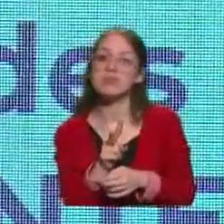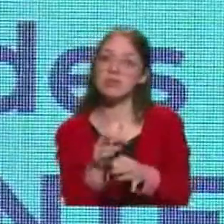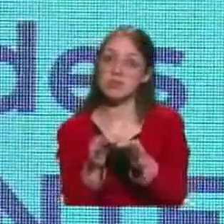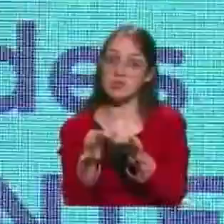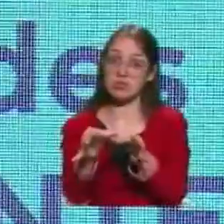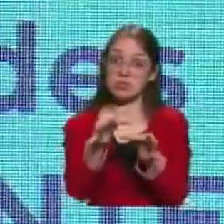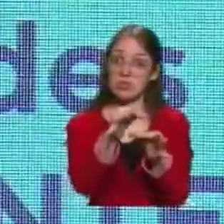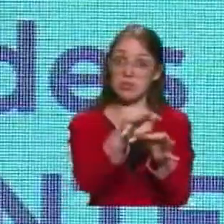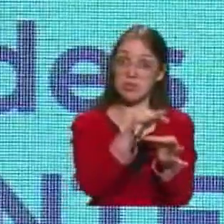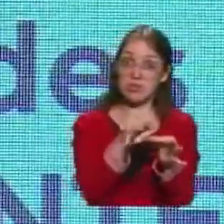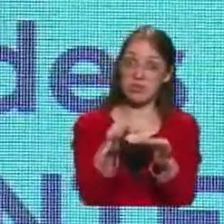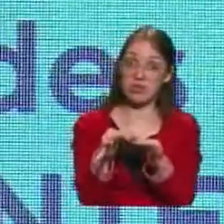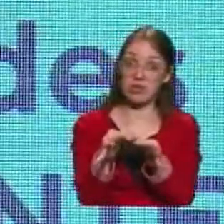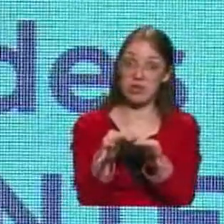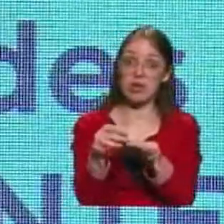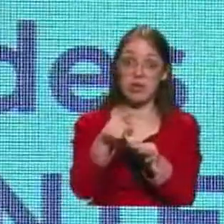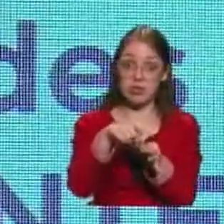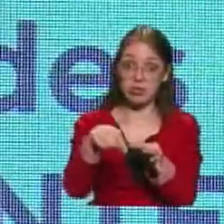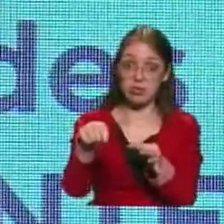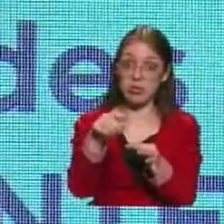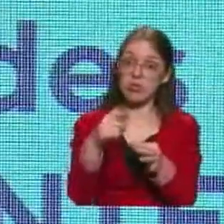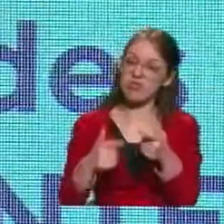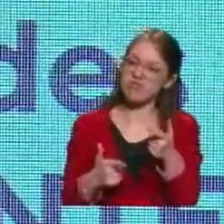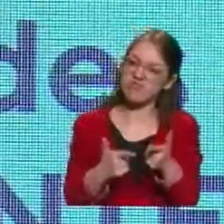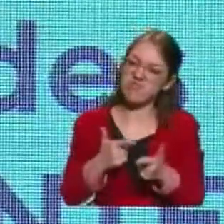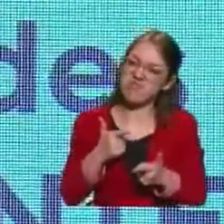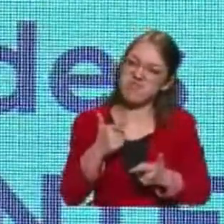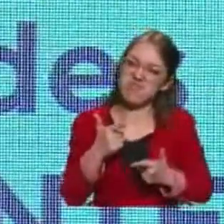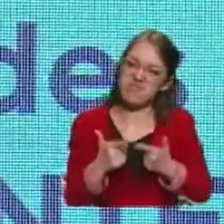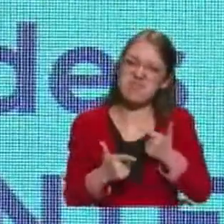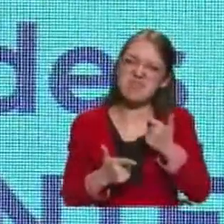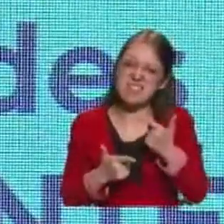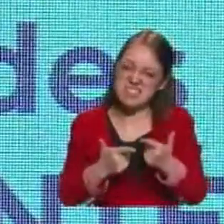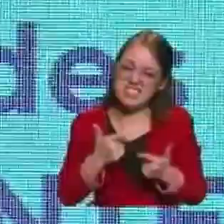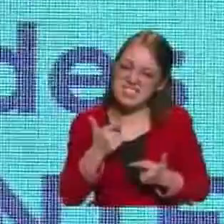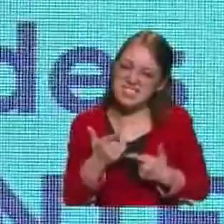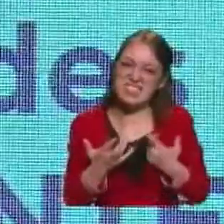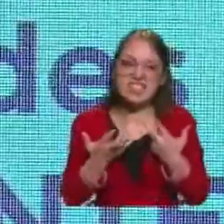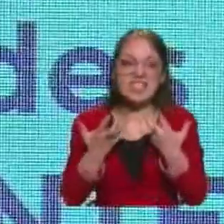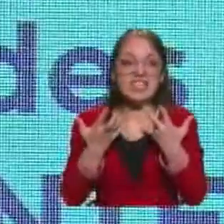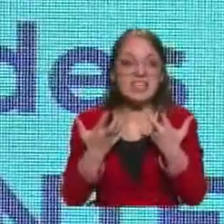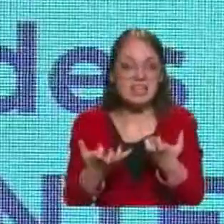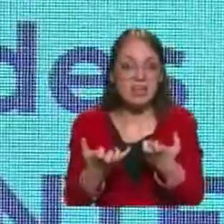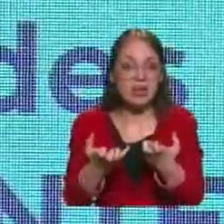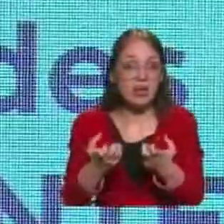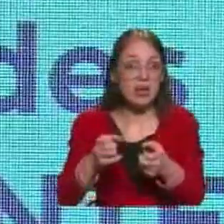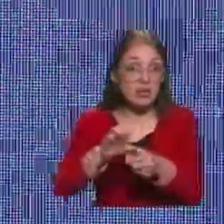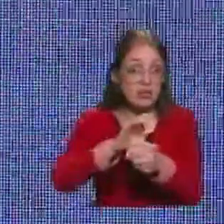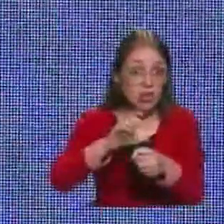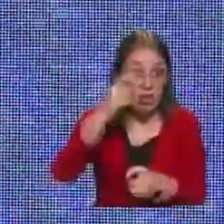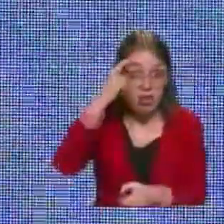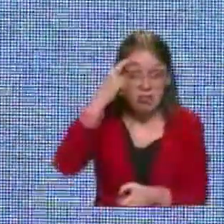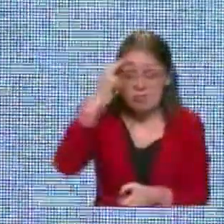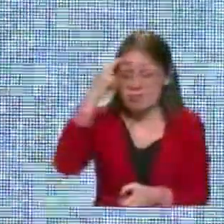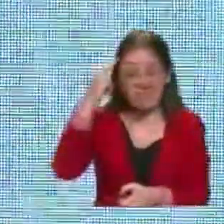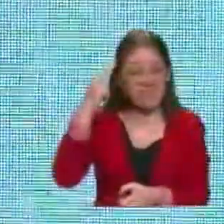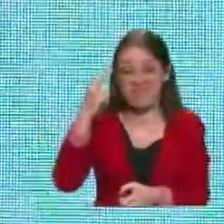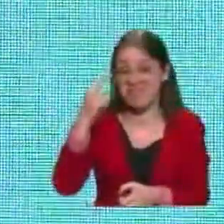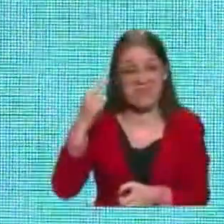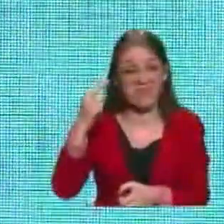la línea de ser ciudades incluso todos los días trabajan fuertemente en eso en ser ciudades no inteligentes y